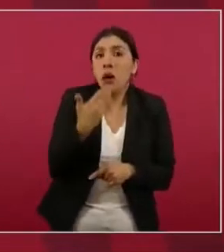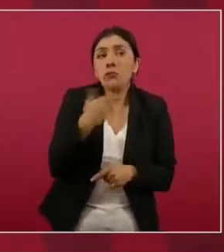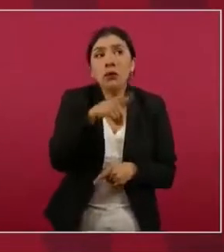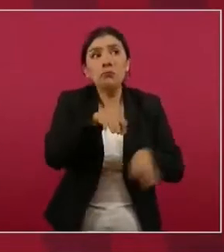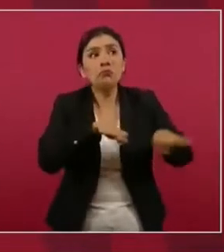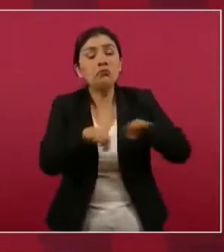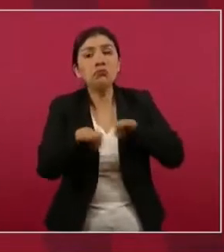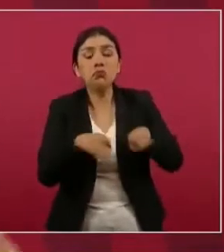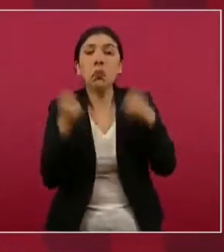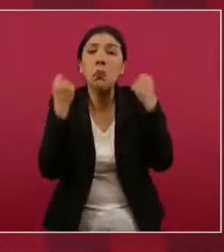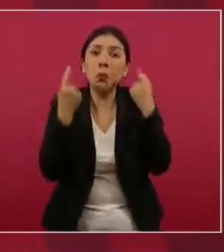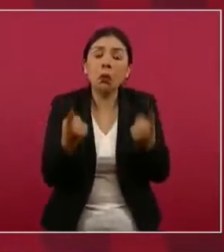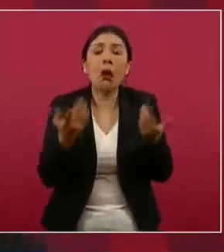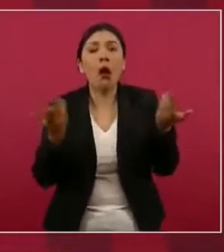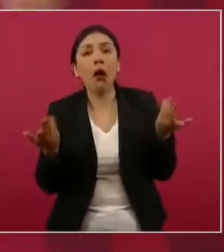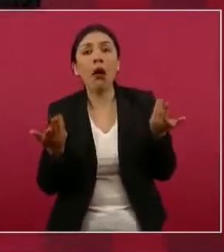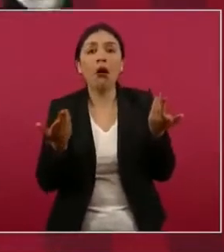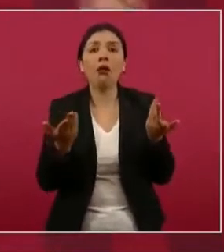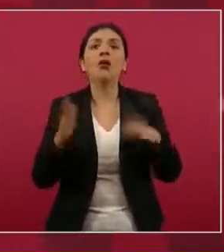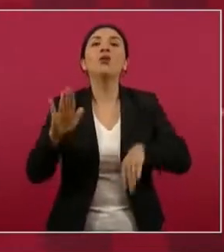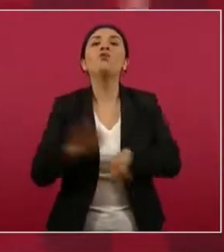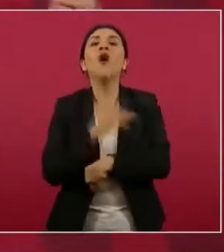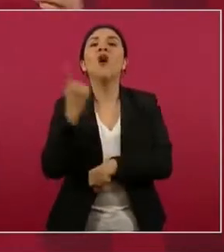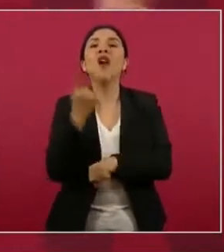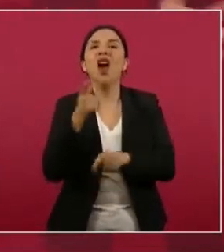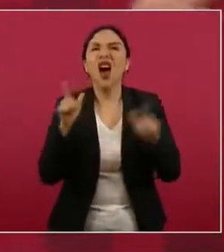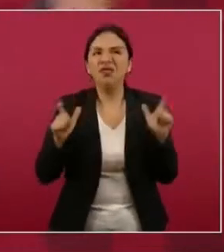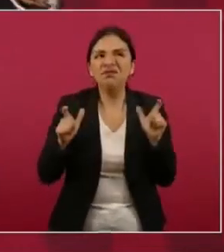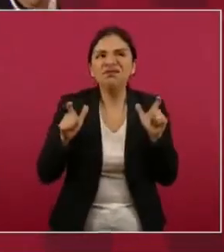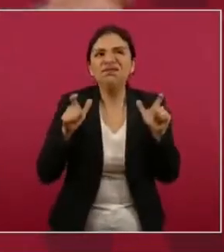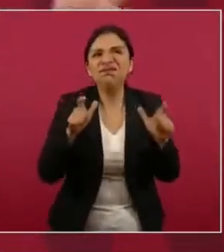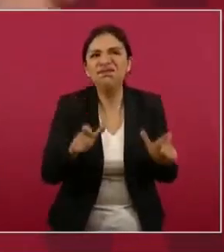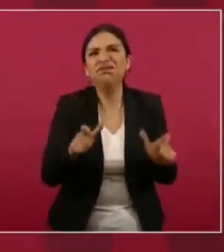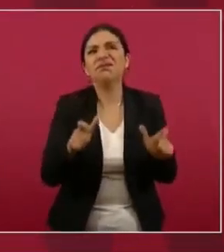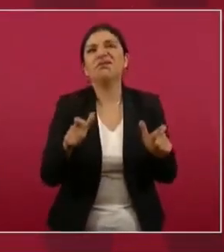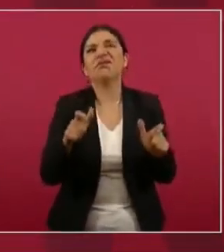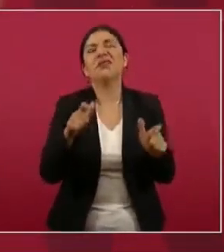porque da ese golpe y otros,